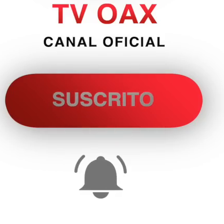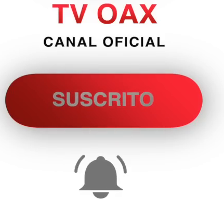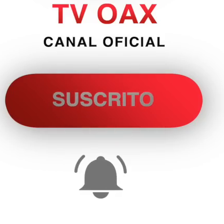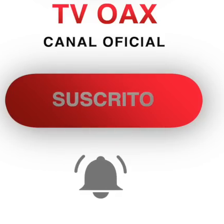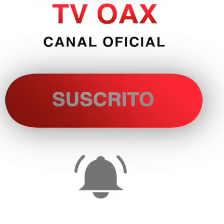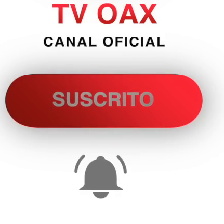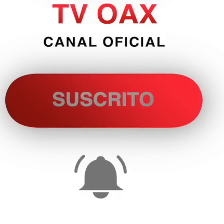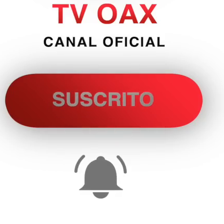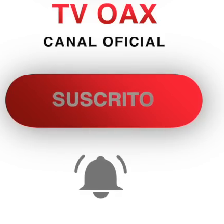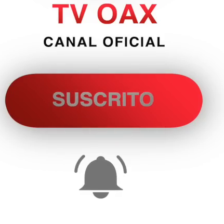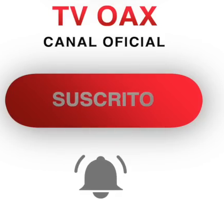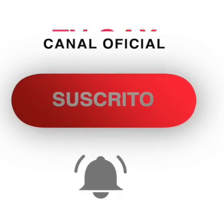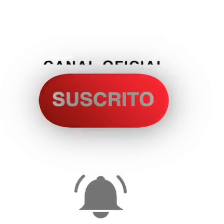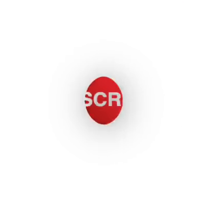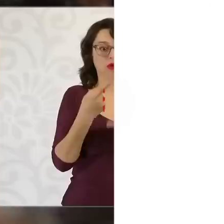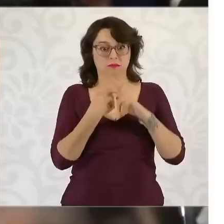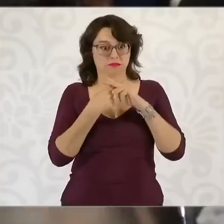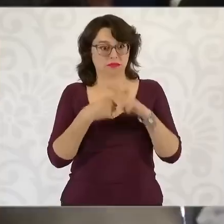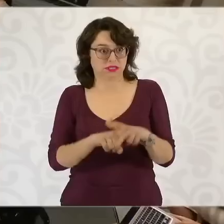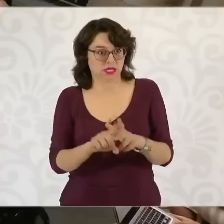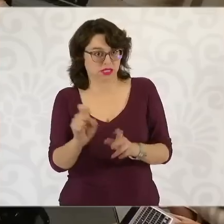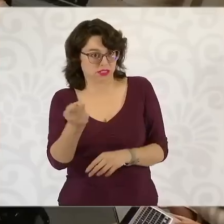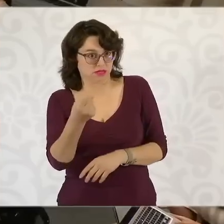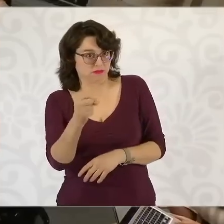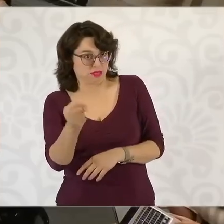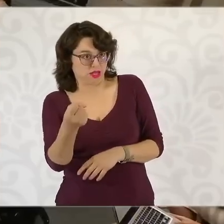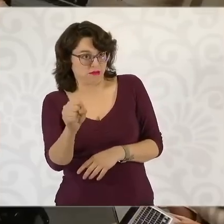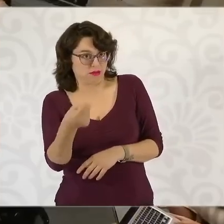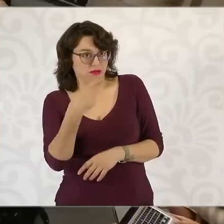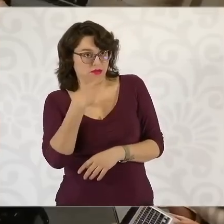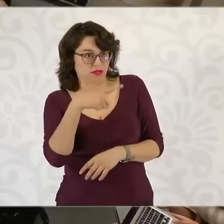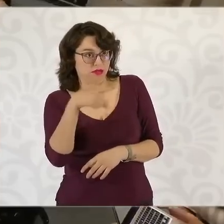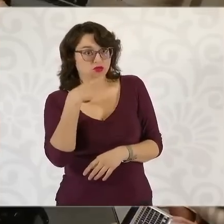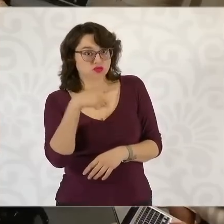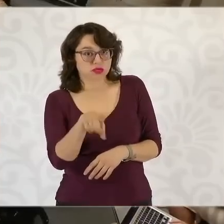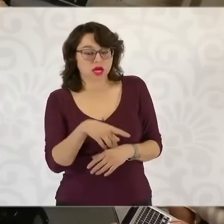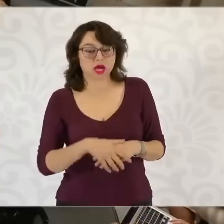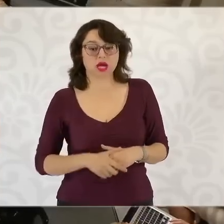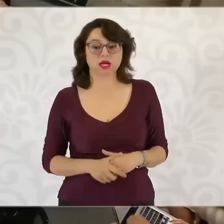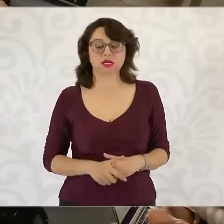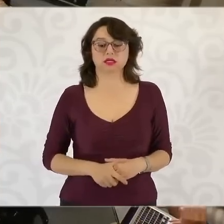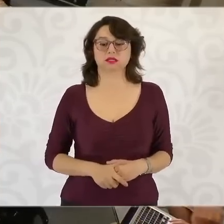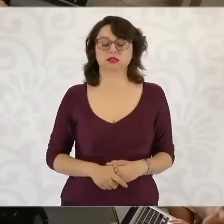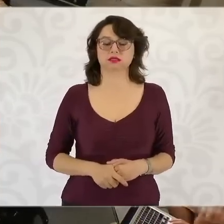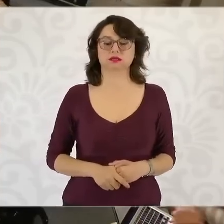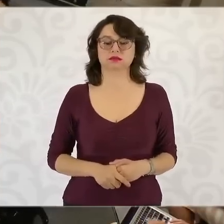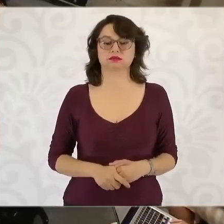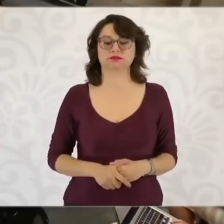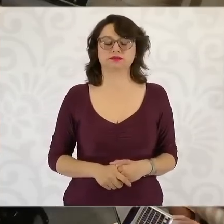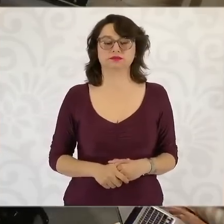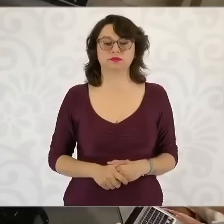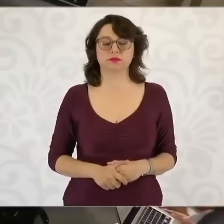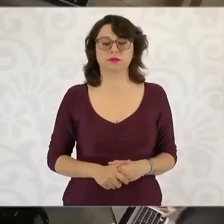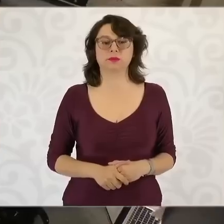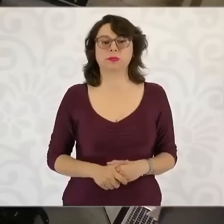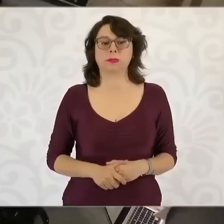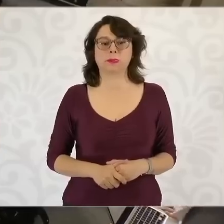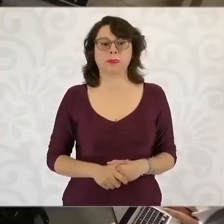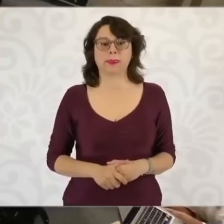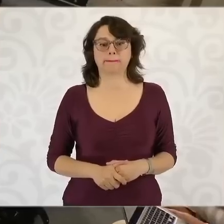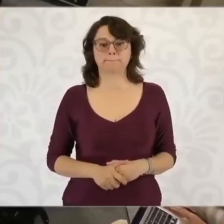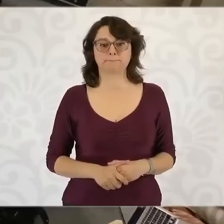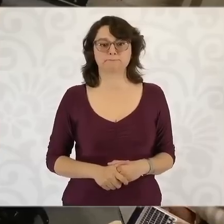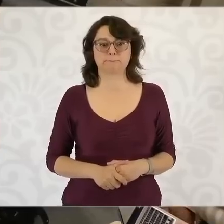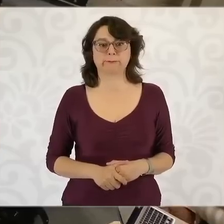está integrado el nuevo Poder Judicial, que se llevarían a cabo estas denuncias de parte de usted. A ver, usted me está haciendo